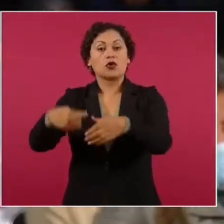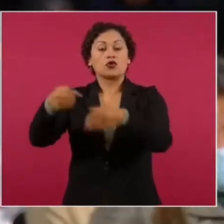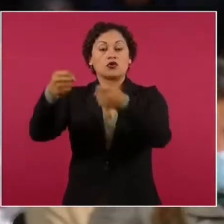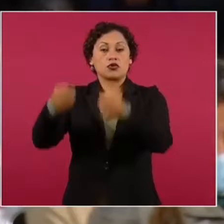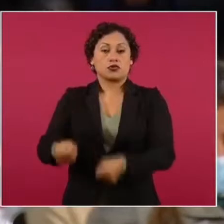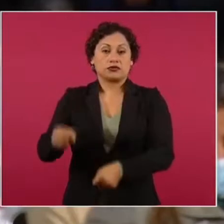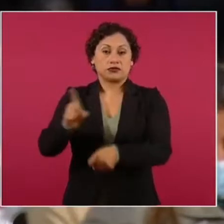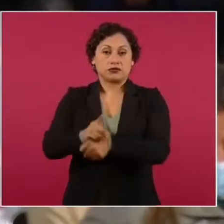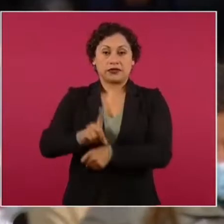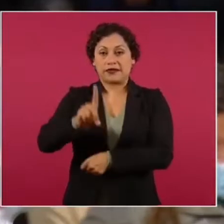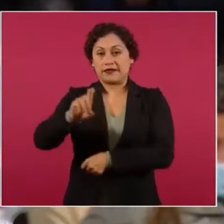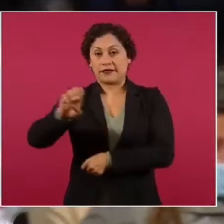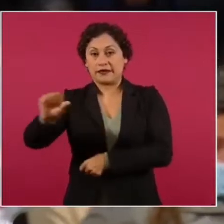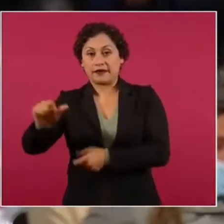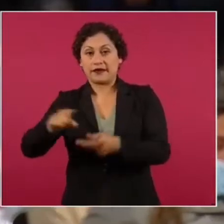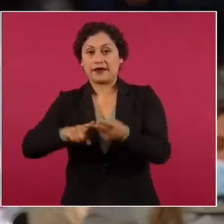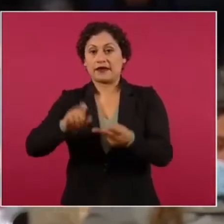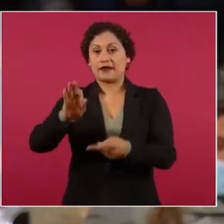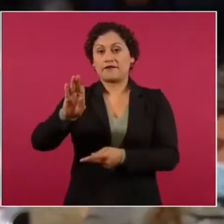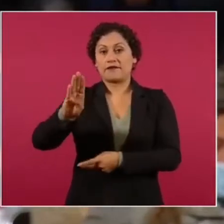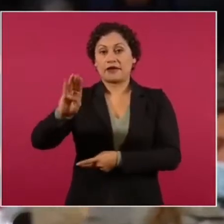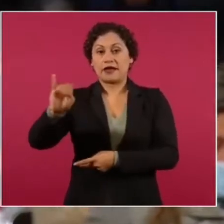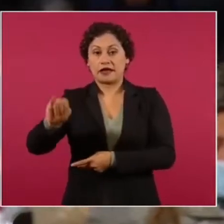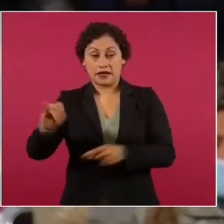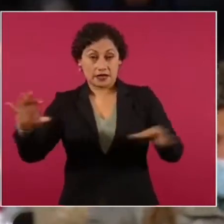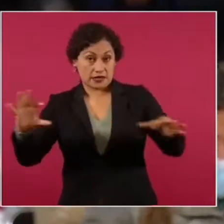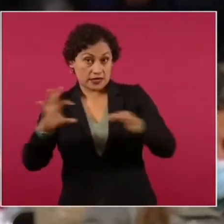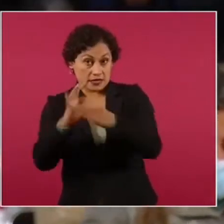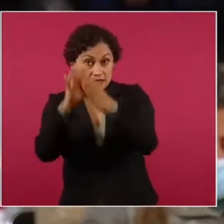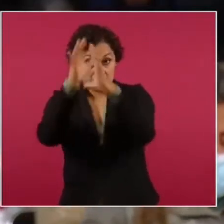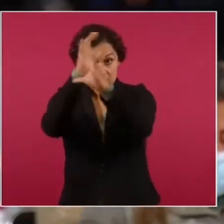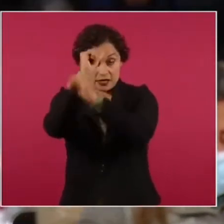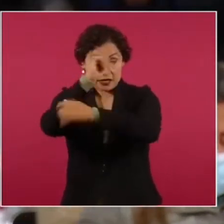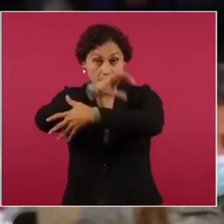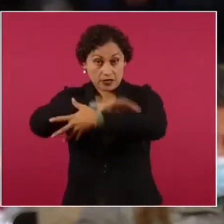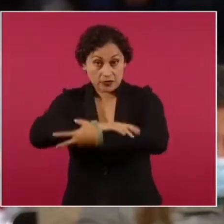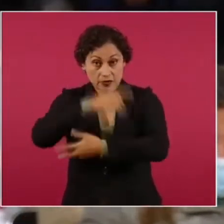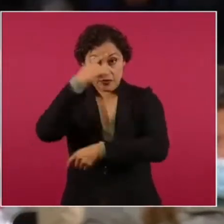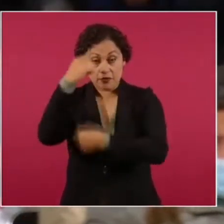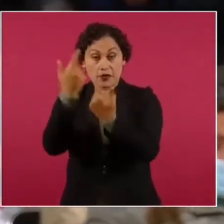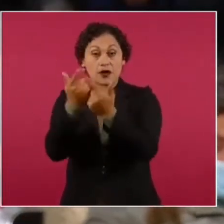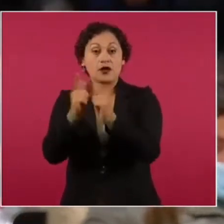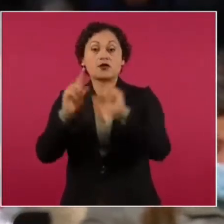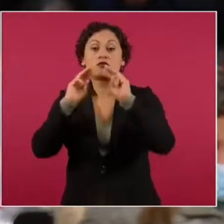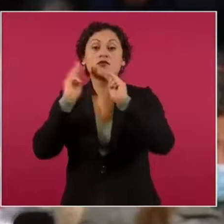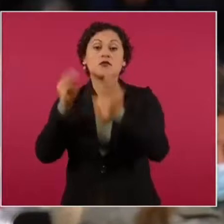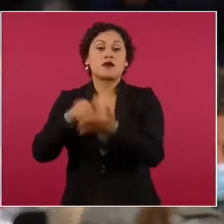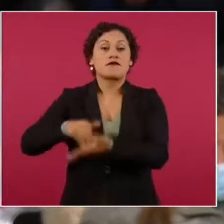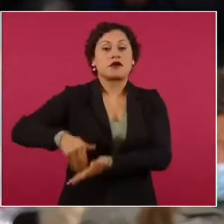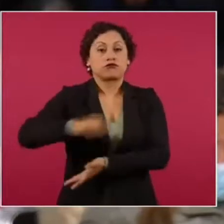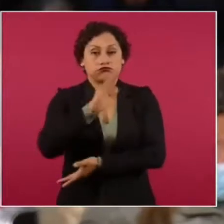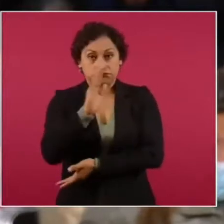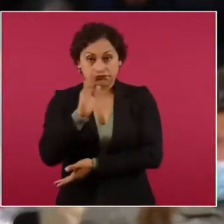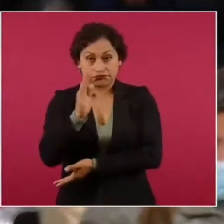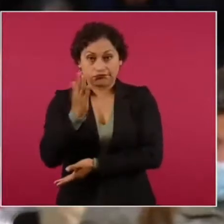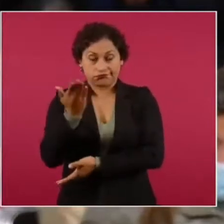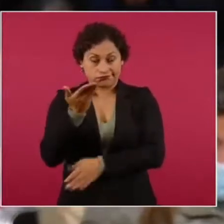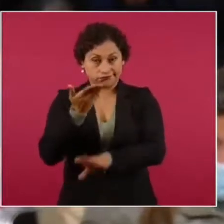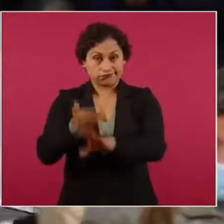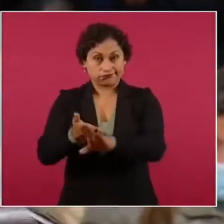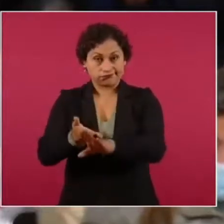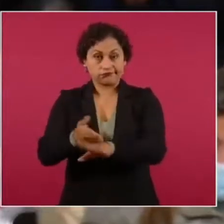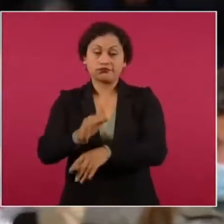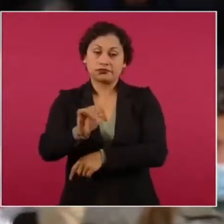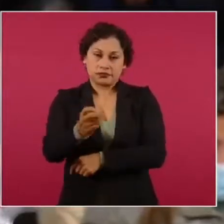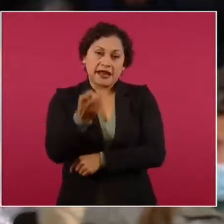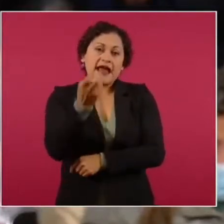DEA y el FBI, que iban a hacer un acuerdo de cooperación por combatir el crimen organizado. Esto sí, hubo hasta un video en